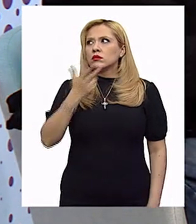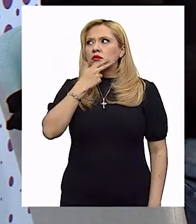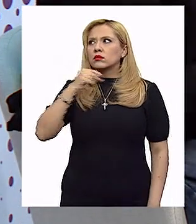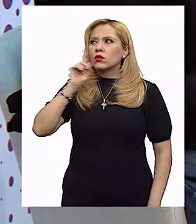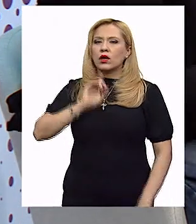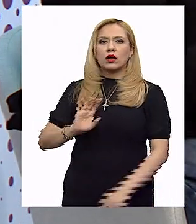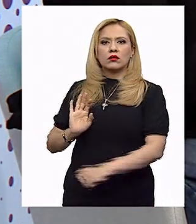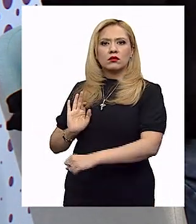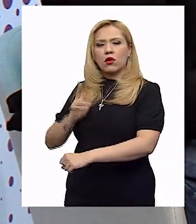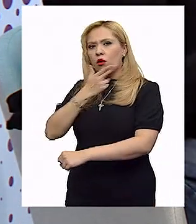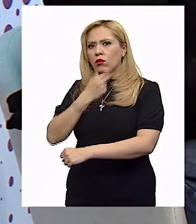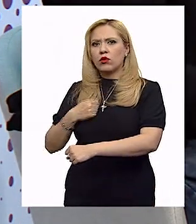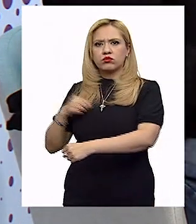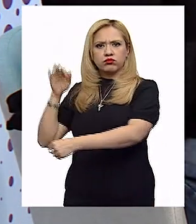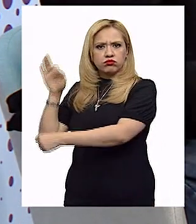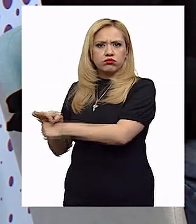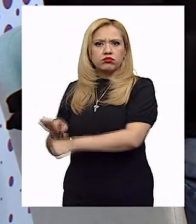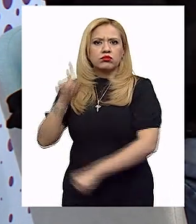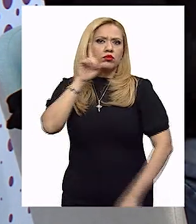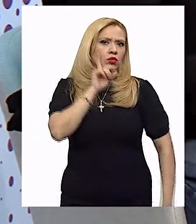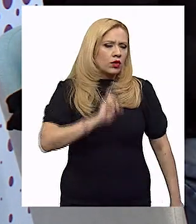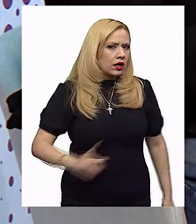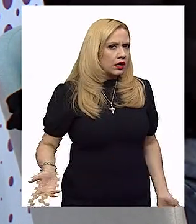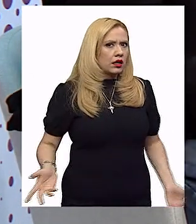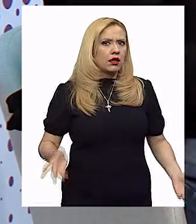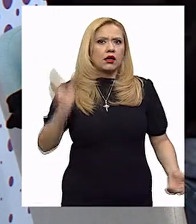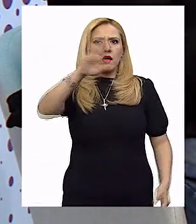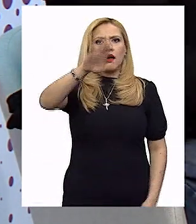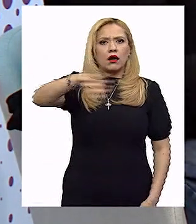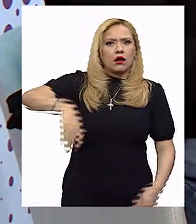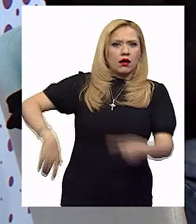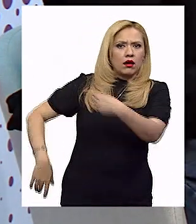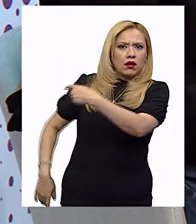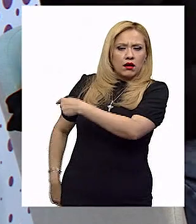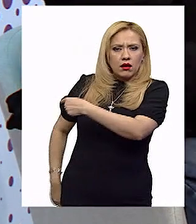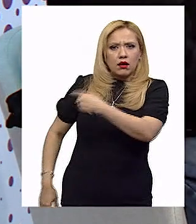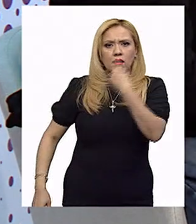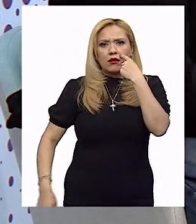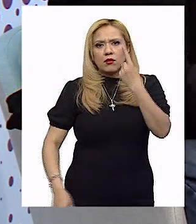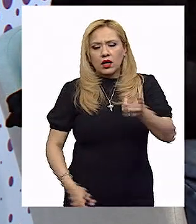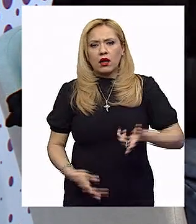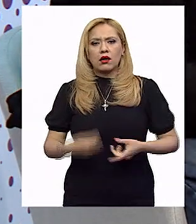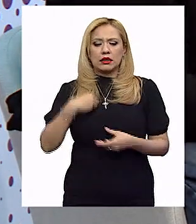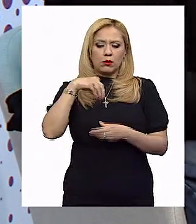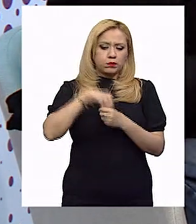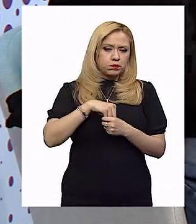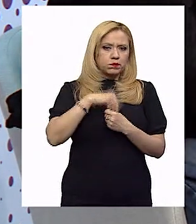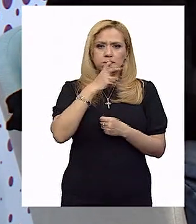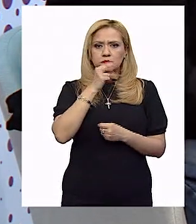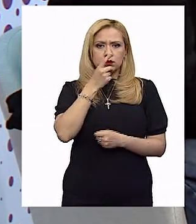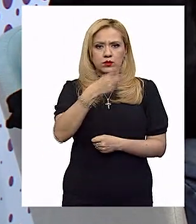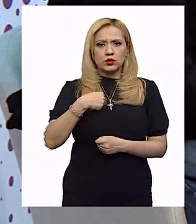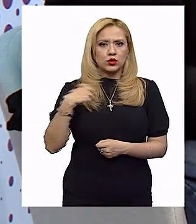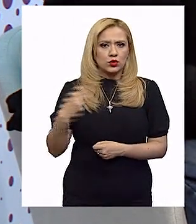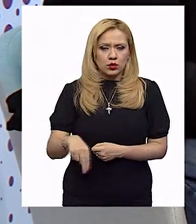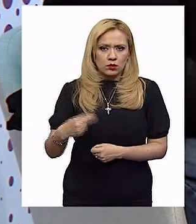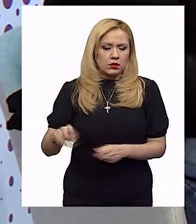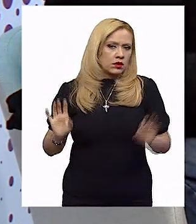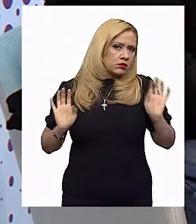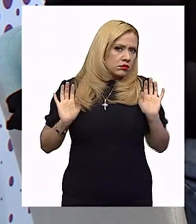de alertas, como toda una serie de personas diciendo información de interés público de manera anónima o no. Entonces, en primera